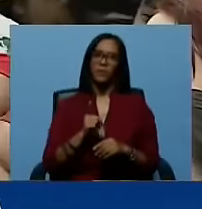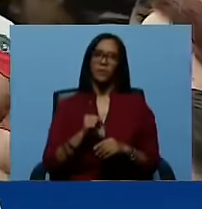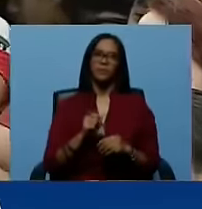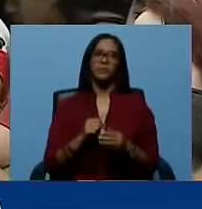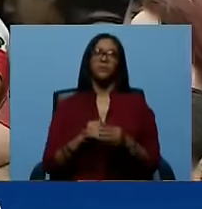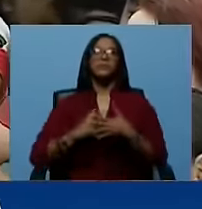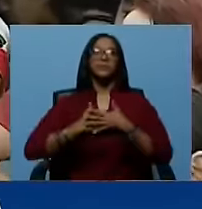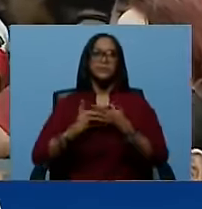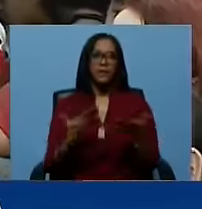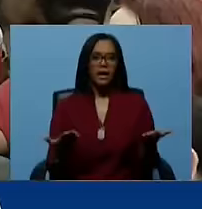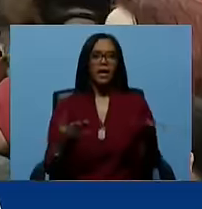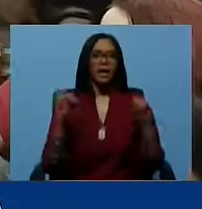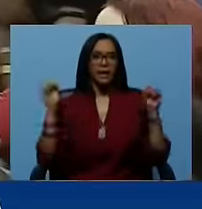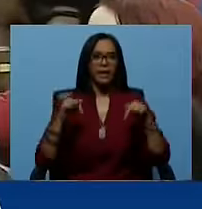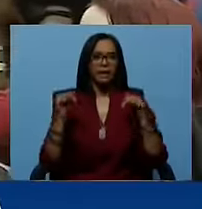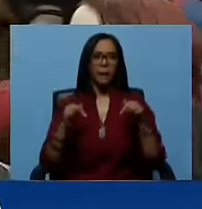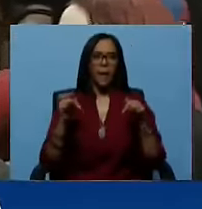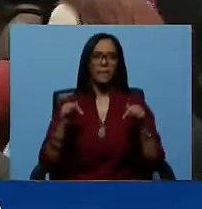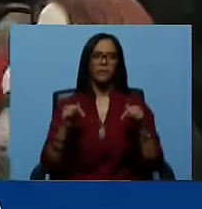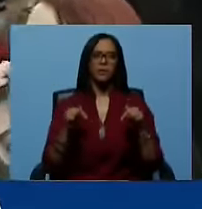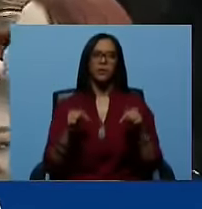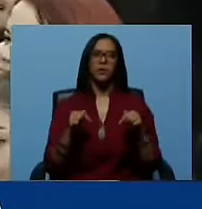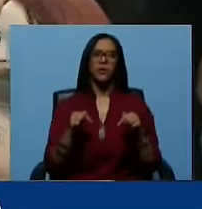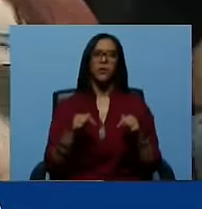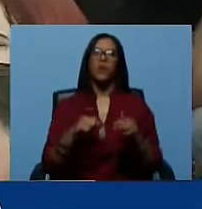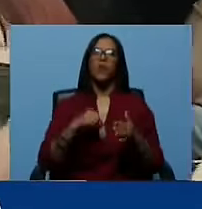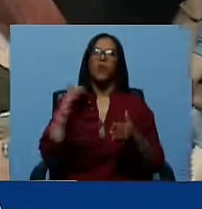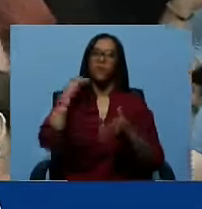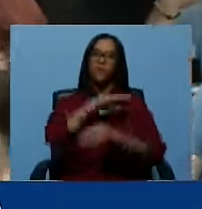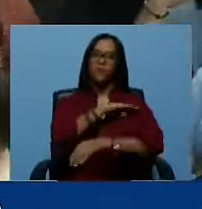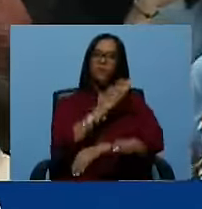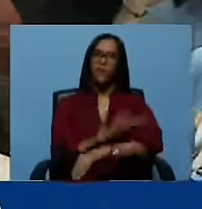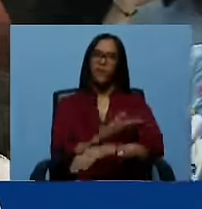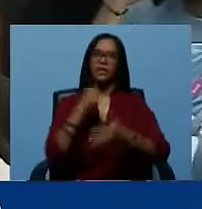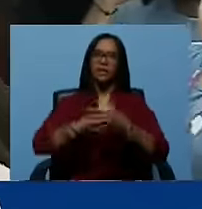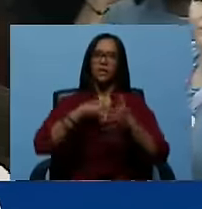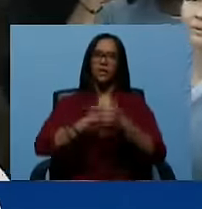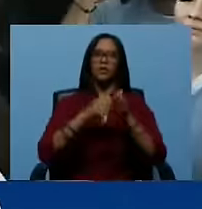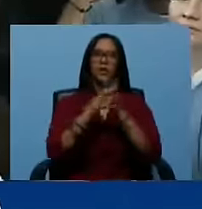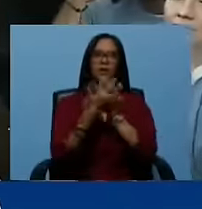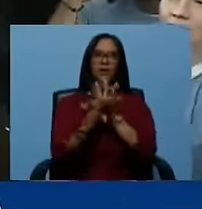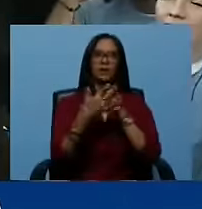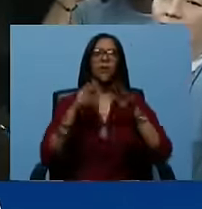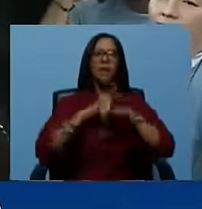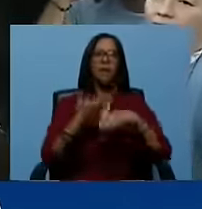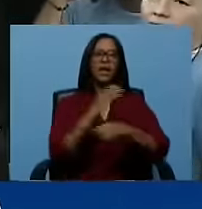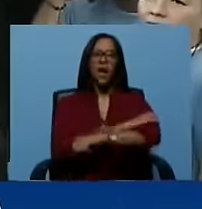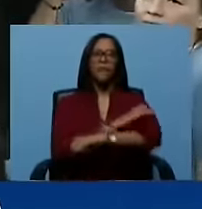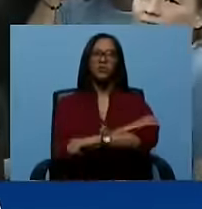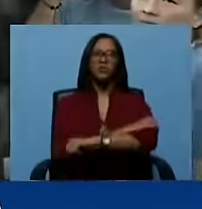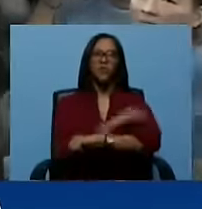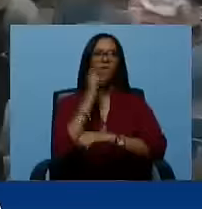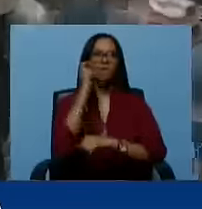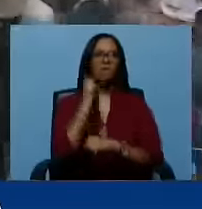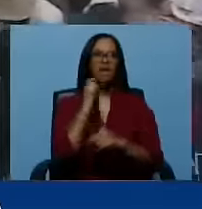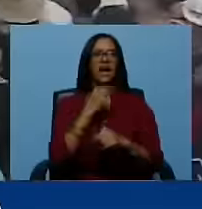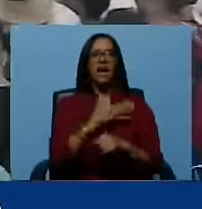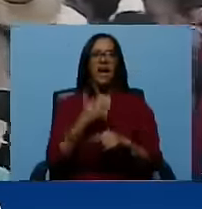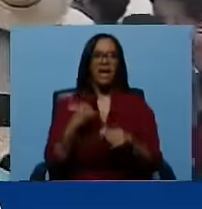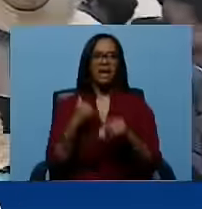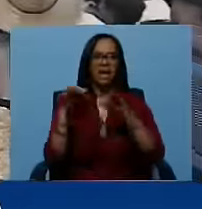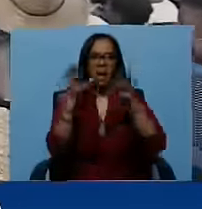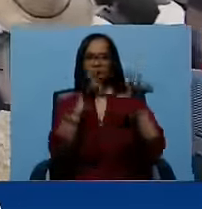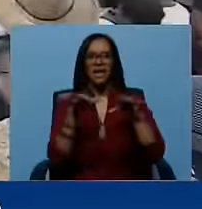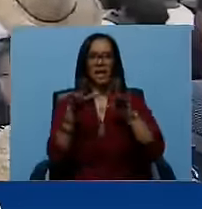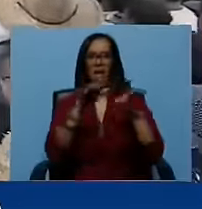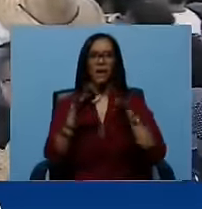Debemos dar en este momento una dura lucha en el barrio, pues la ultraderecha fascista ha intentado manipular